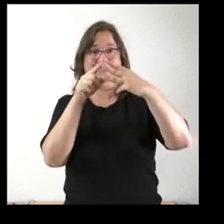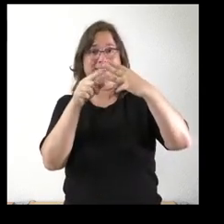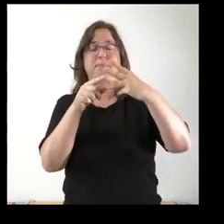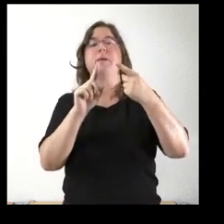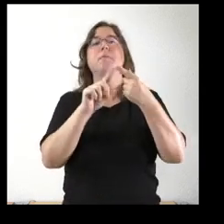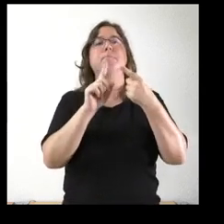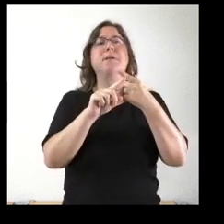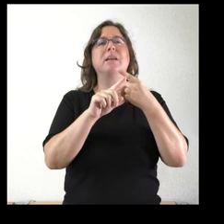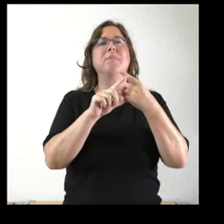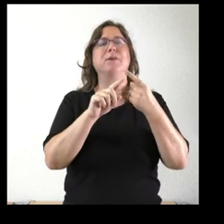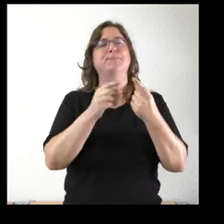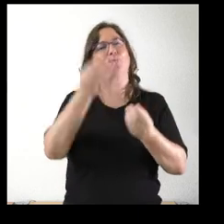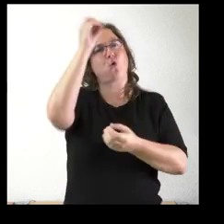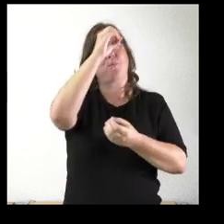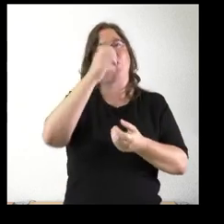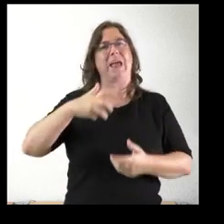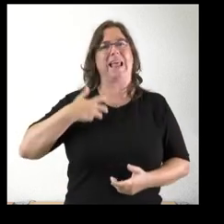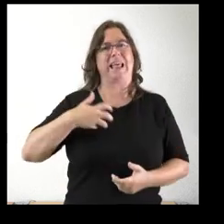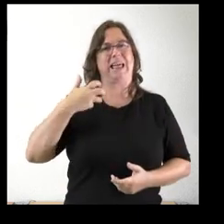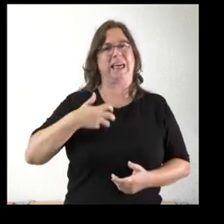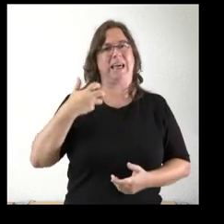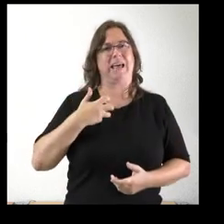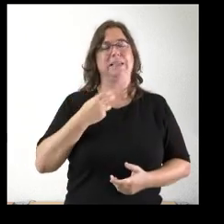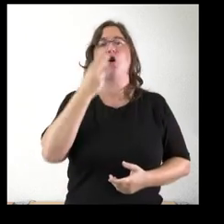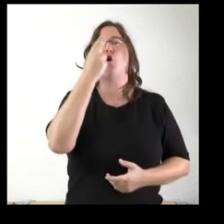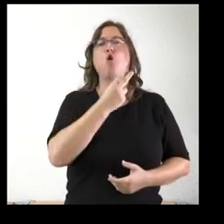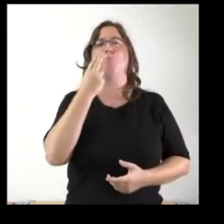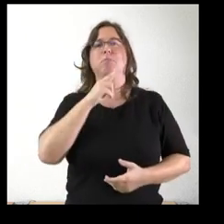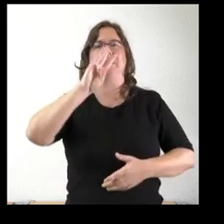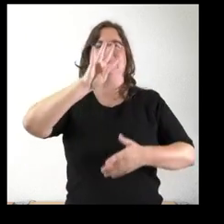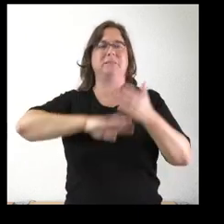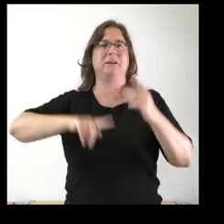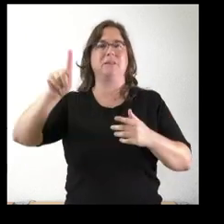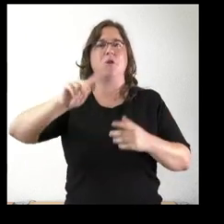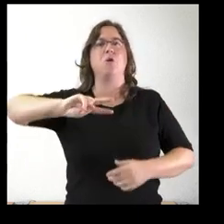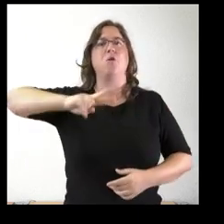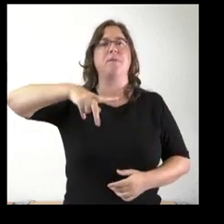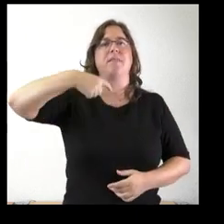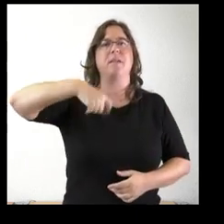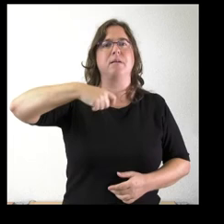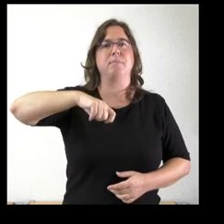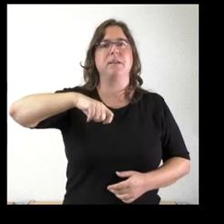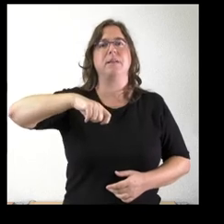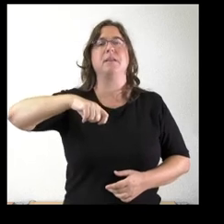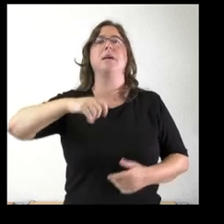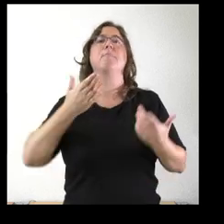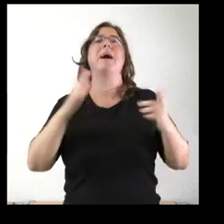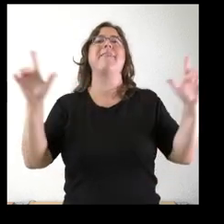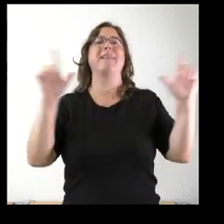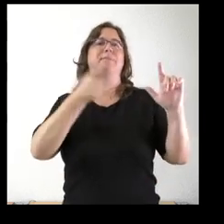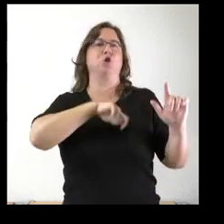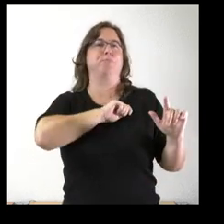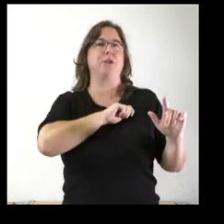valoración sobre las quejas que ha realizado Compromís ante la aparición de vicepresidente de la Junta, García Gallardo, en Televisión Española. No